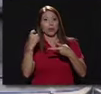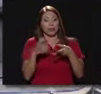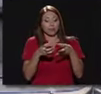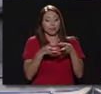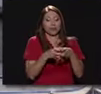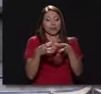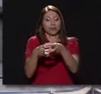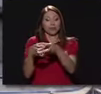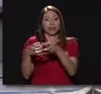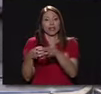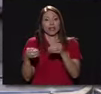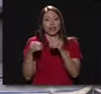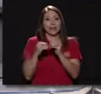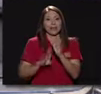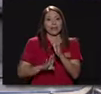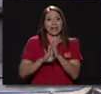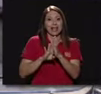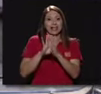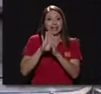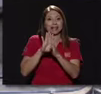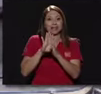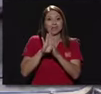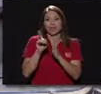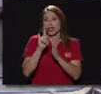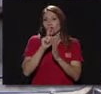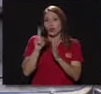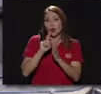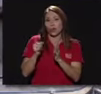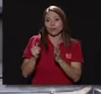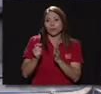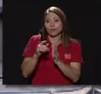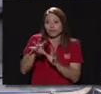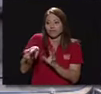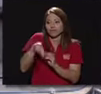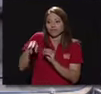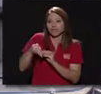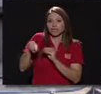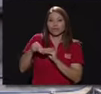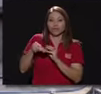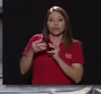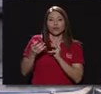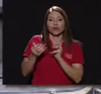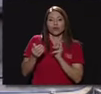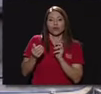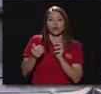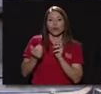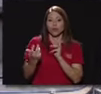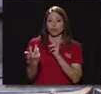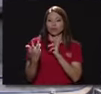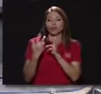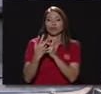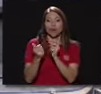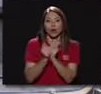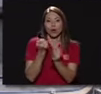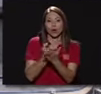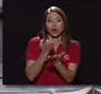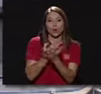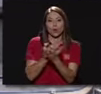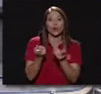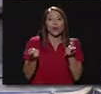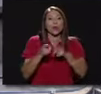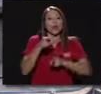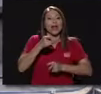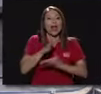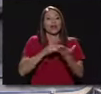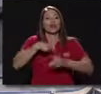más crecen han perdido, digamos, capacidad de arrastre con el resto de la economía y entonces ocurre algo que